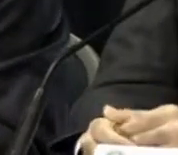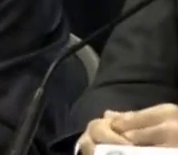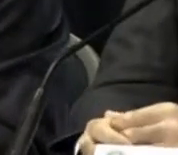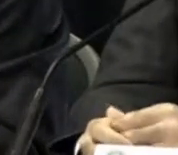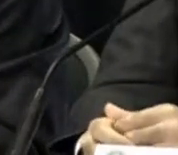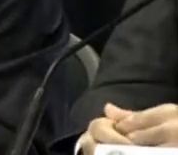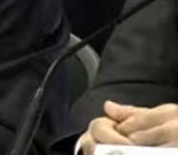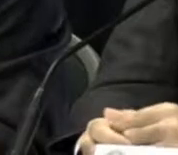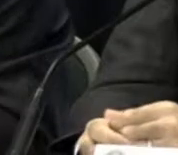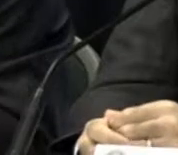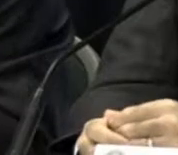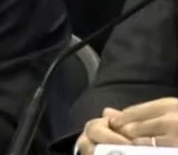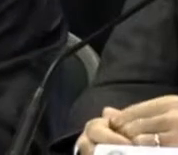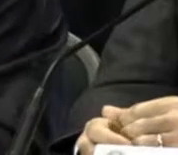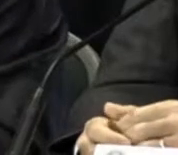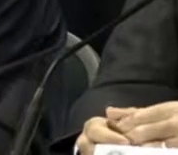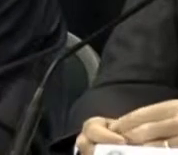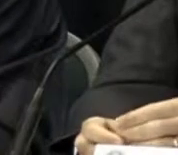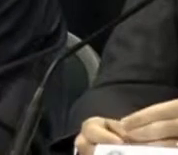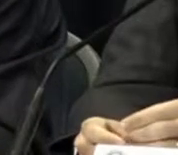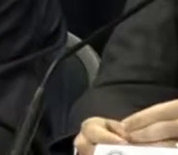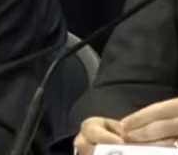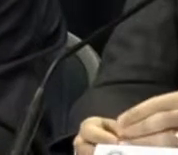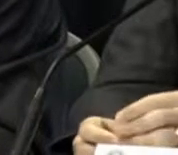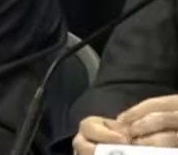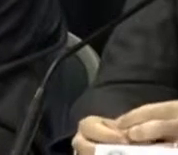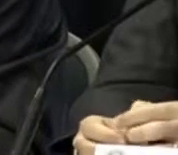creo que se le va a requerir al país